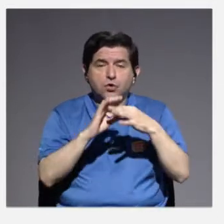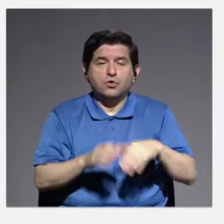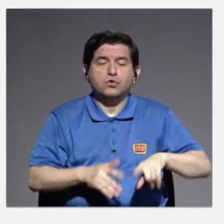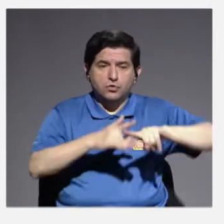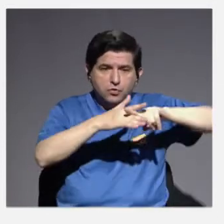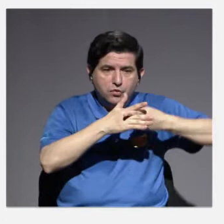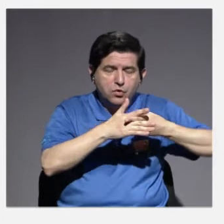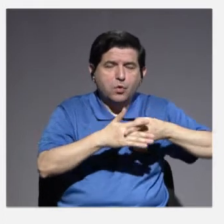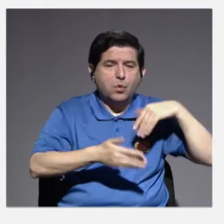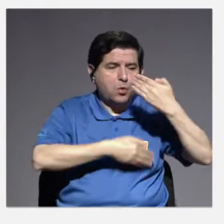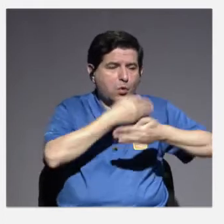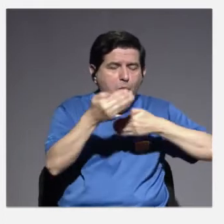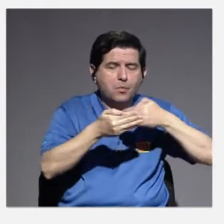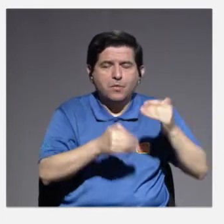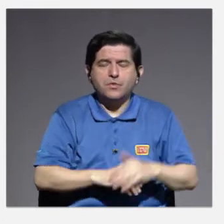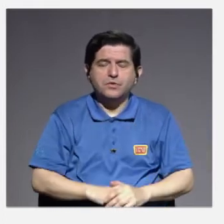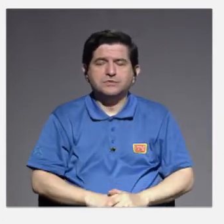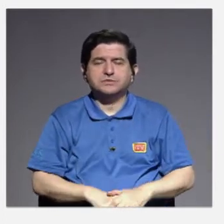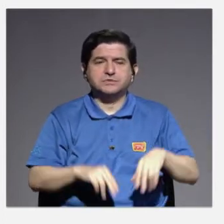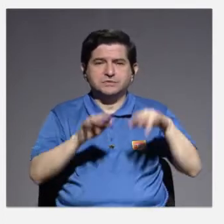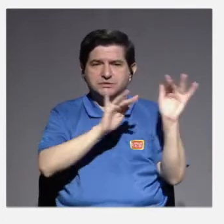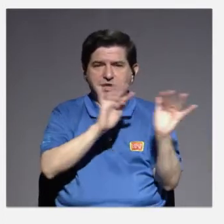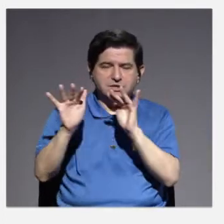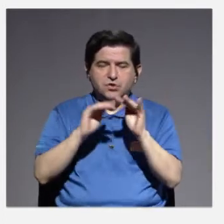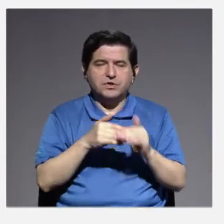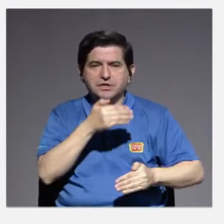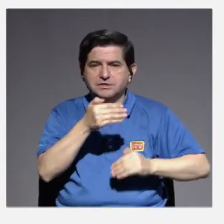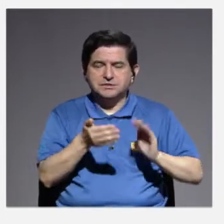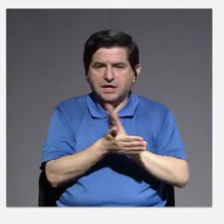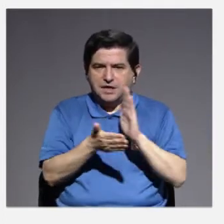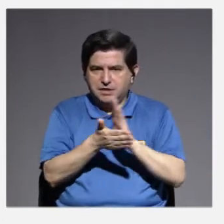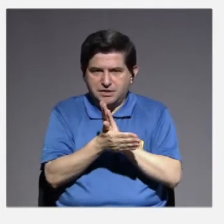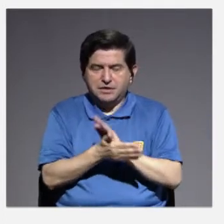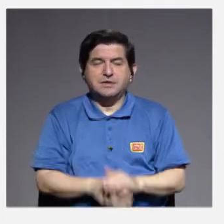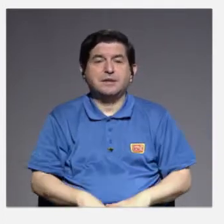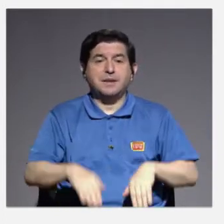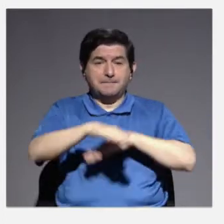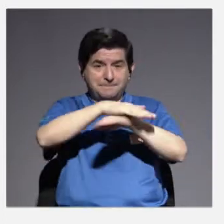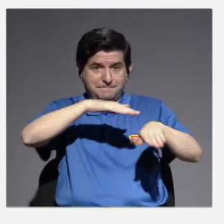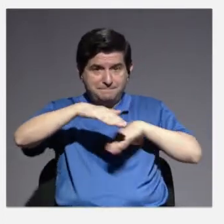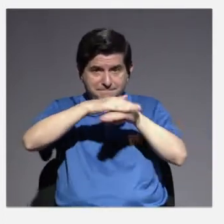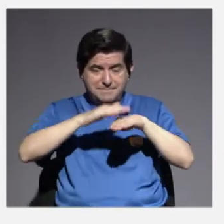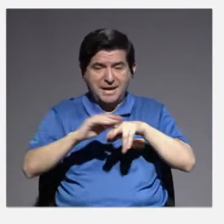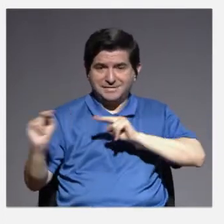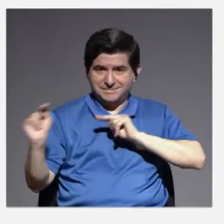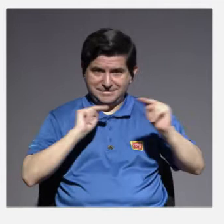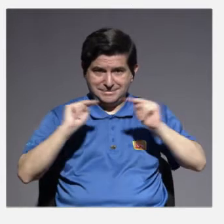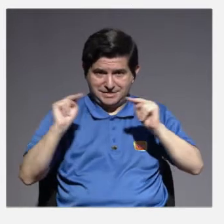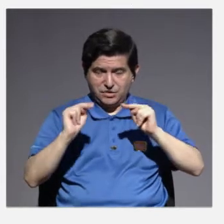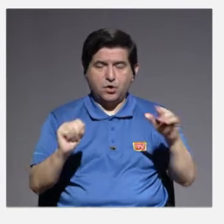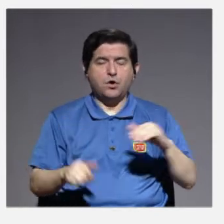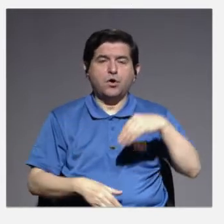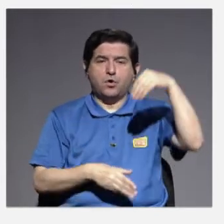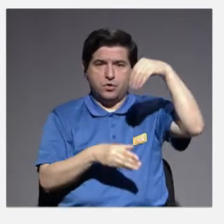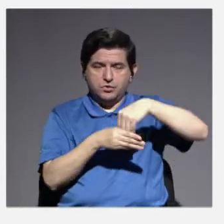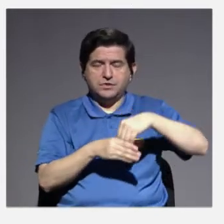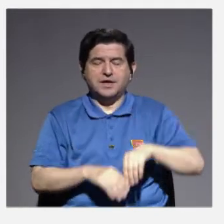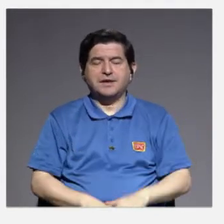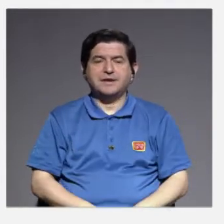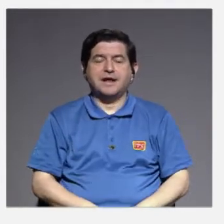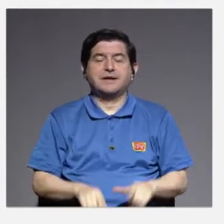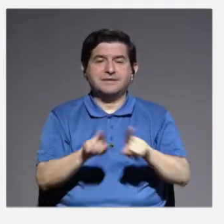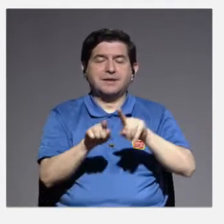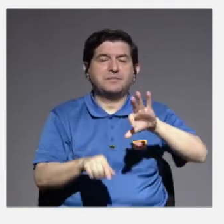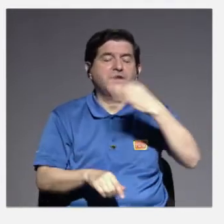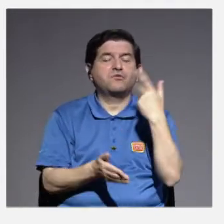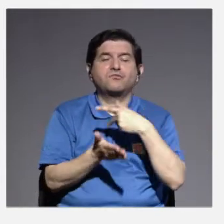introducción de los trámites digitales o la digitalización de los mismos, la creación de plataformas transaccionales o la introducción de canales digitales de